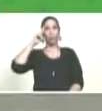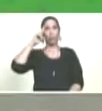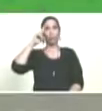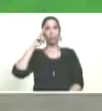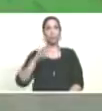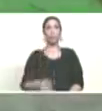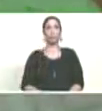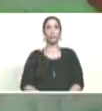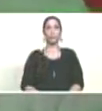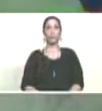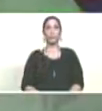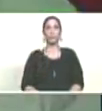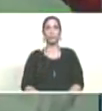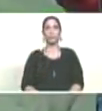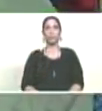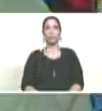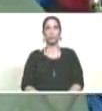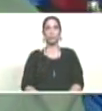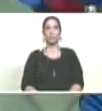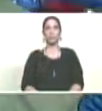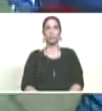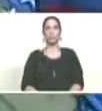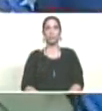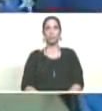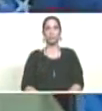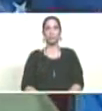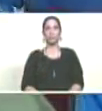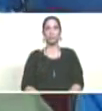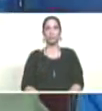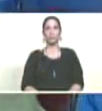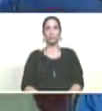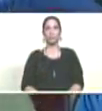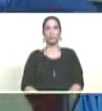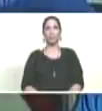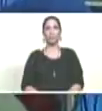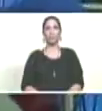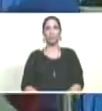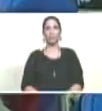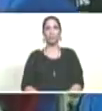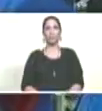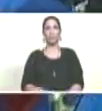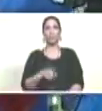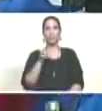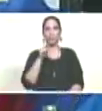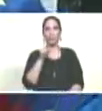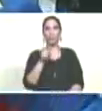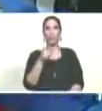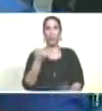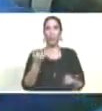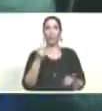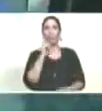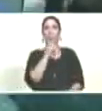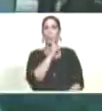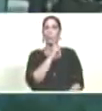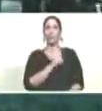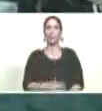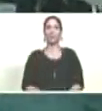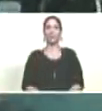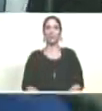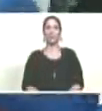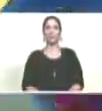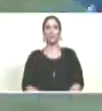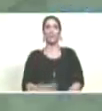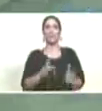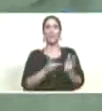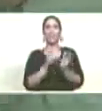Tú tienes razón, Jesús, María y José. Jesús, María y José, así te van a llamar a partir de hoy. Jesús, María y